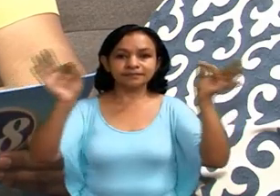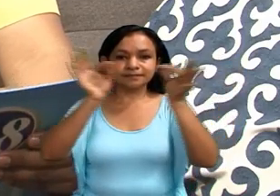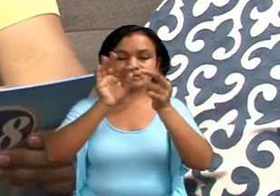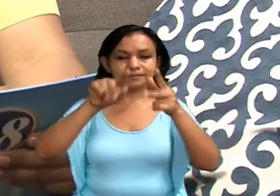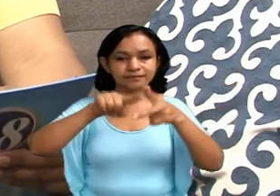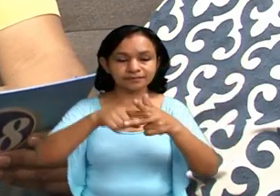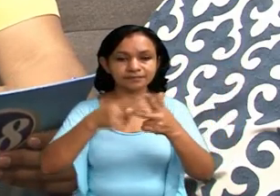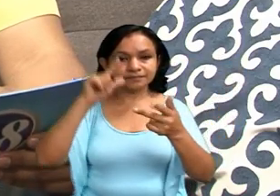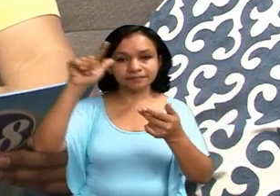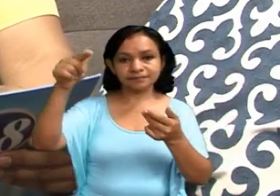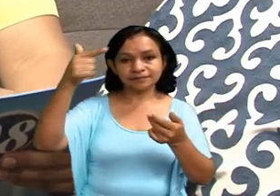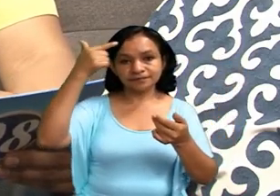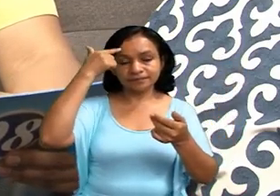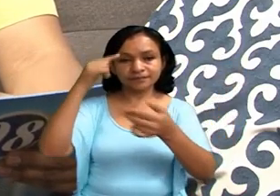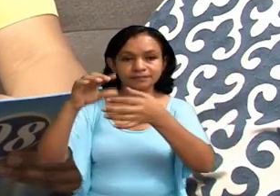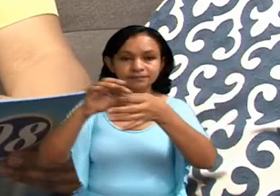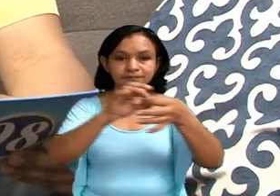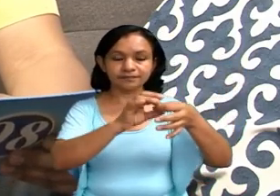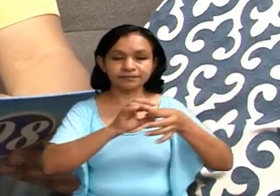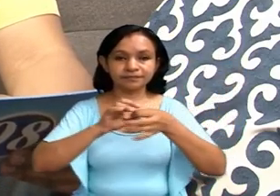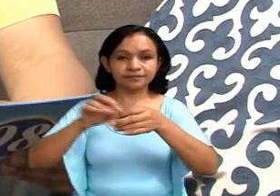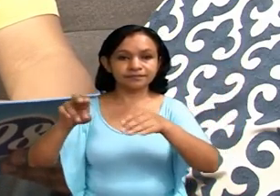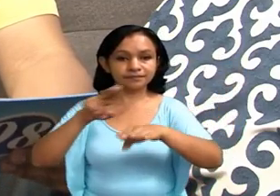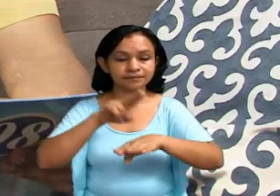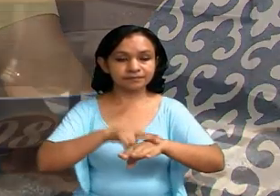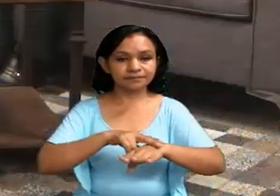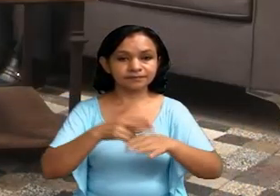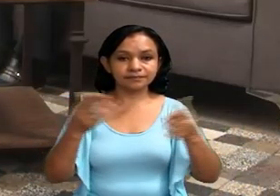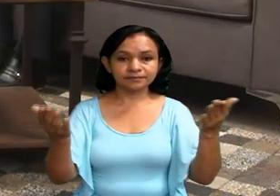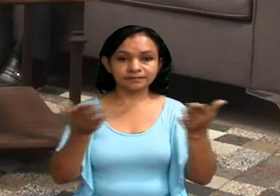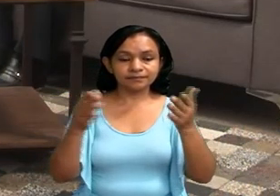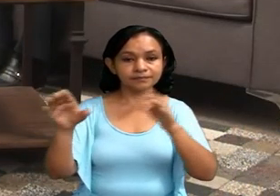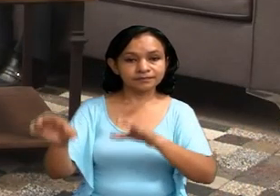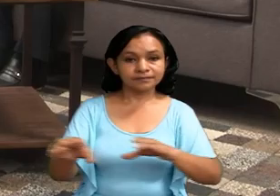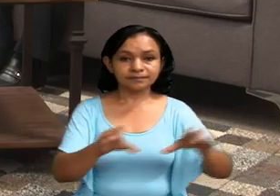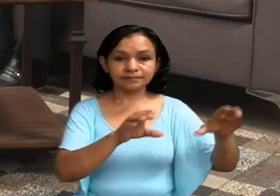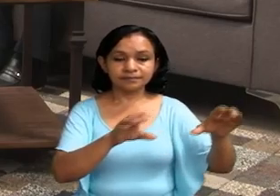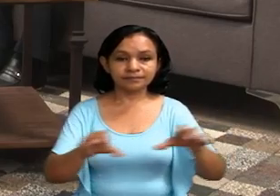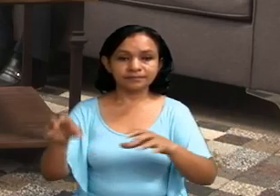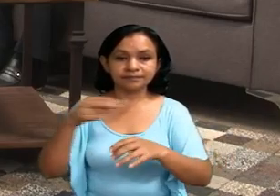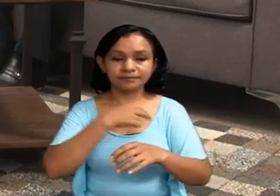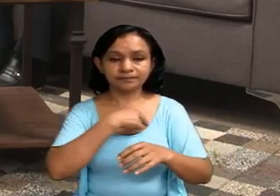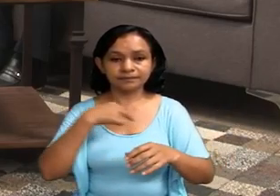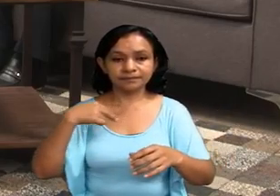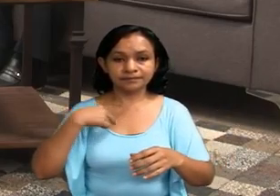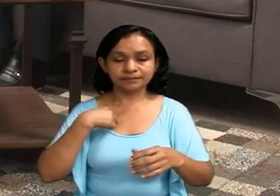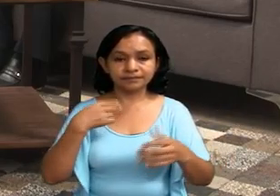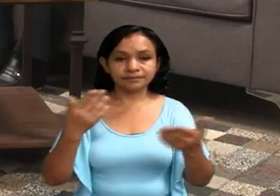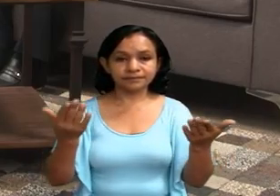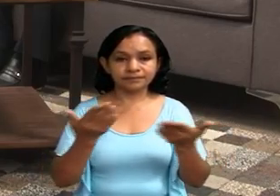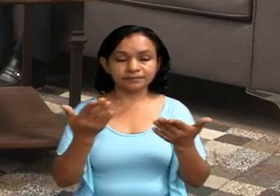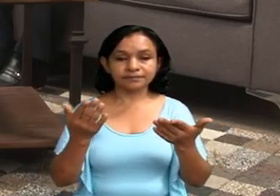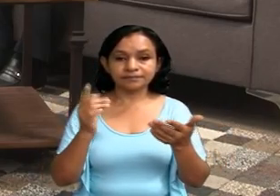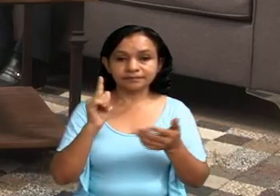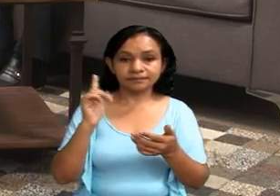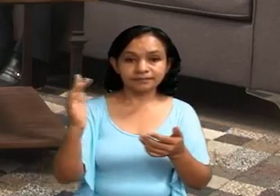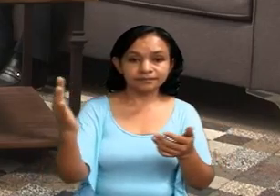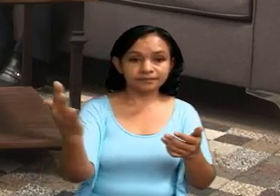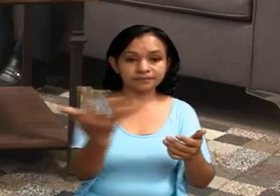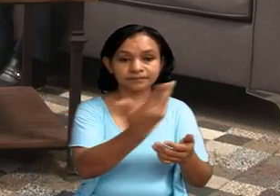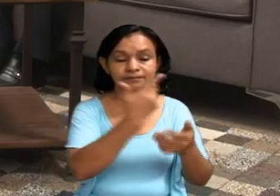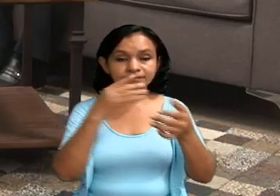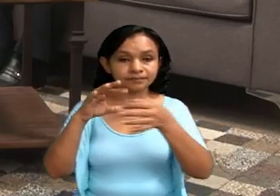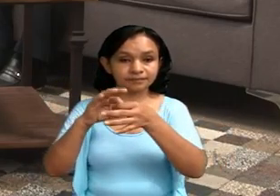iniciativa del Gobierno de Reconciliación y Unidad Nacional, pero también todas esas acciones que han estado ahí detrás y son una sumatoria total